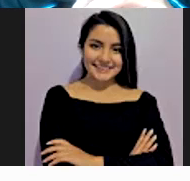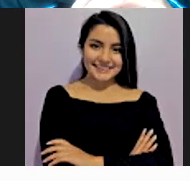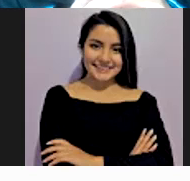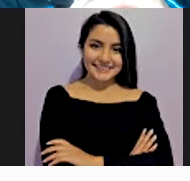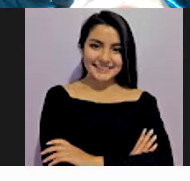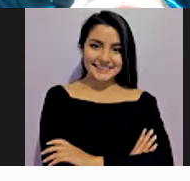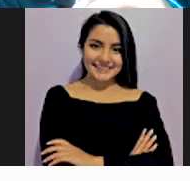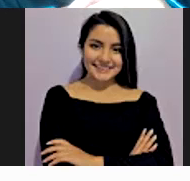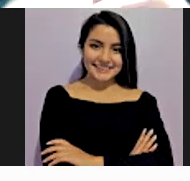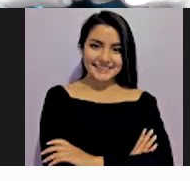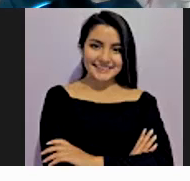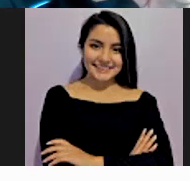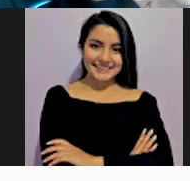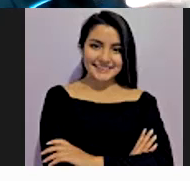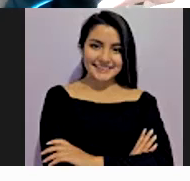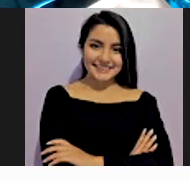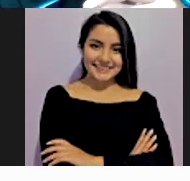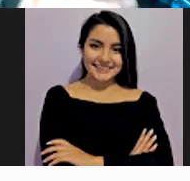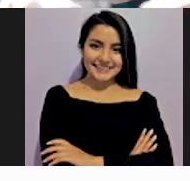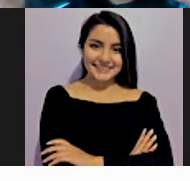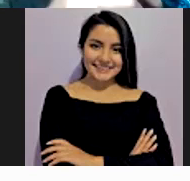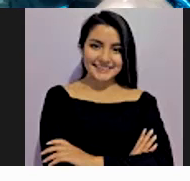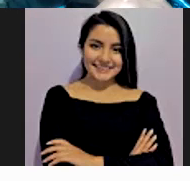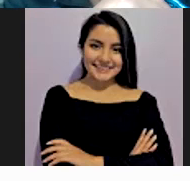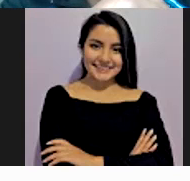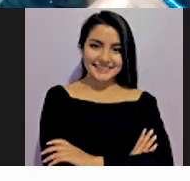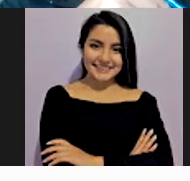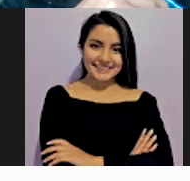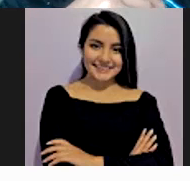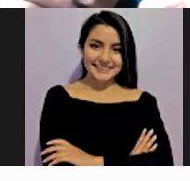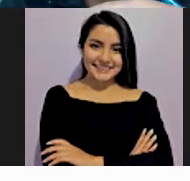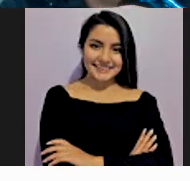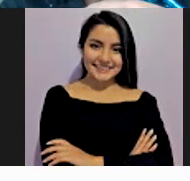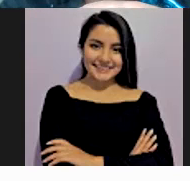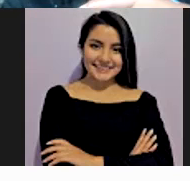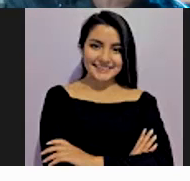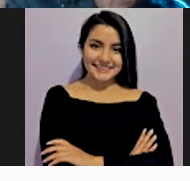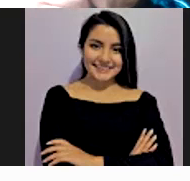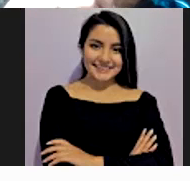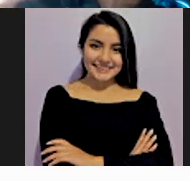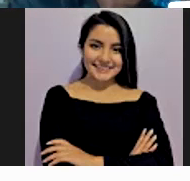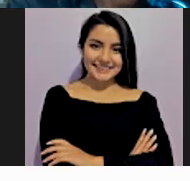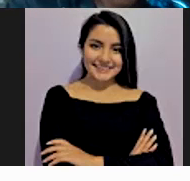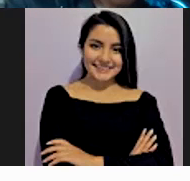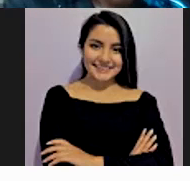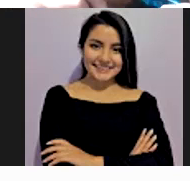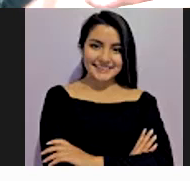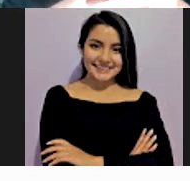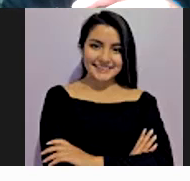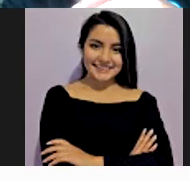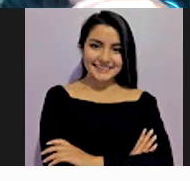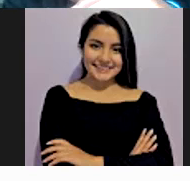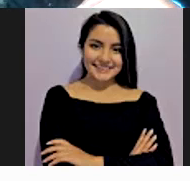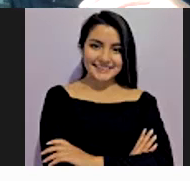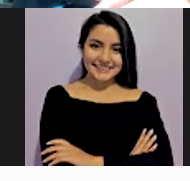permite prácticamente, ahorita lo que estamos haciendo es, o sea, no nos regimos a un solo tema, si nos vamos a un tema por acá, por allá, y